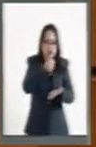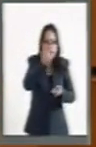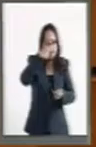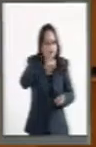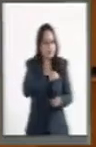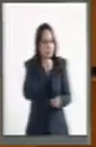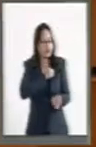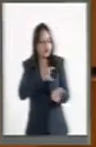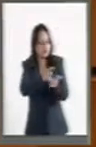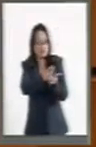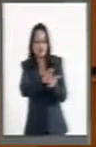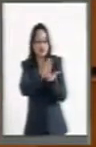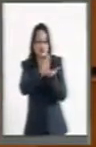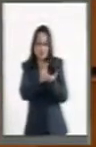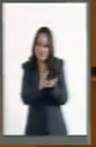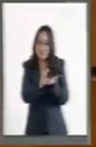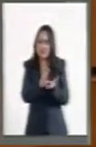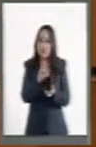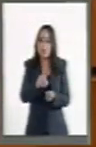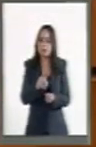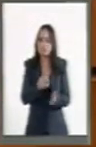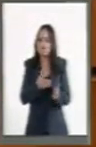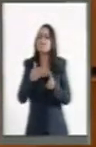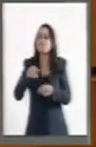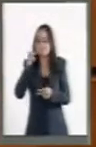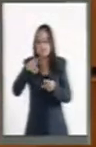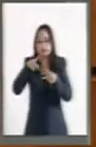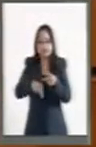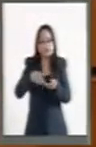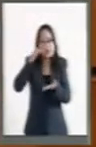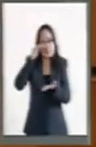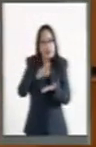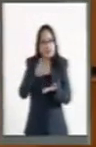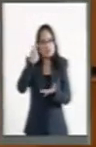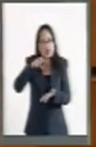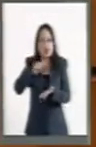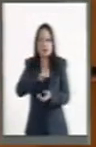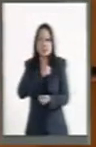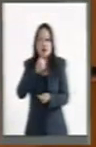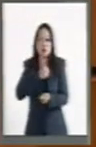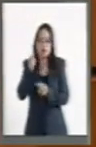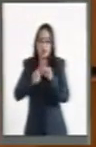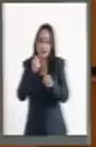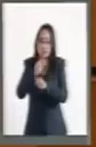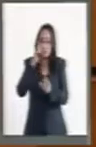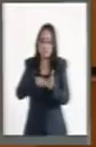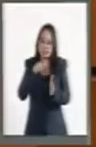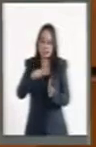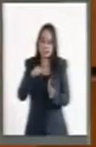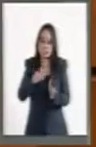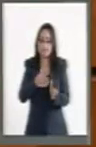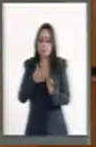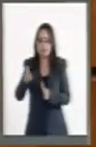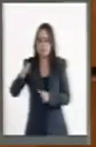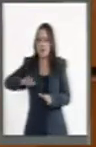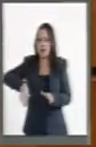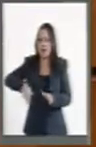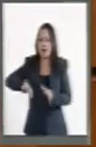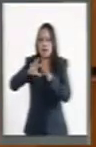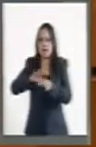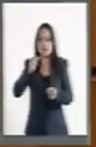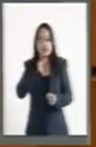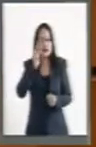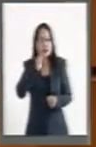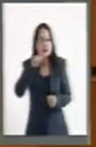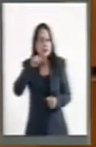salud. Desafortunadamente, tuvo recortes el presupuesto en salud en 2016, y como ya lo mencionó la